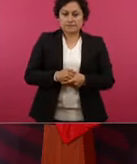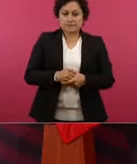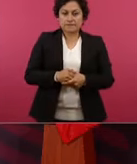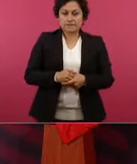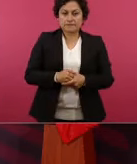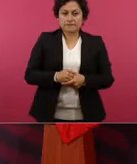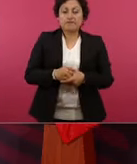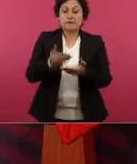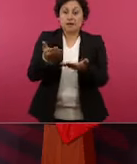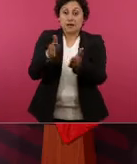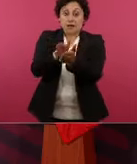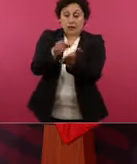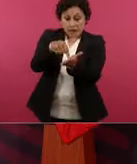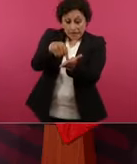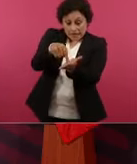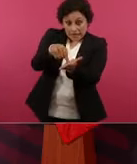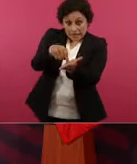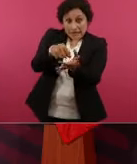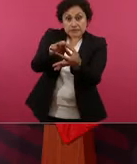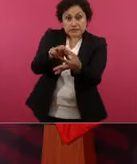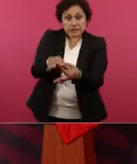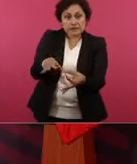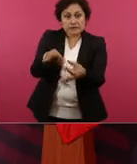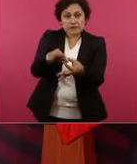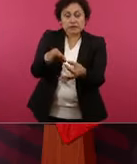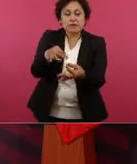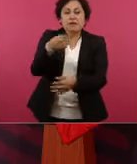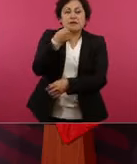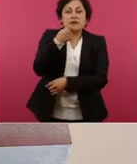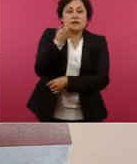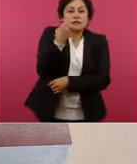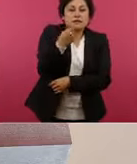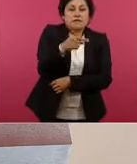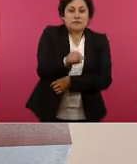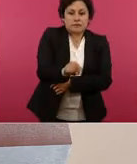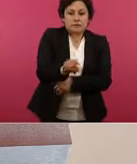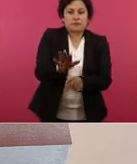En donde hay una empresa que le debe